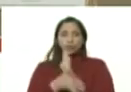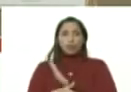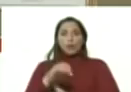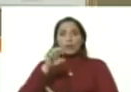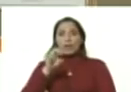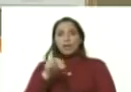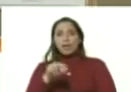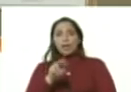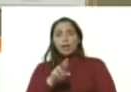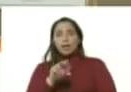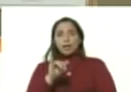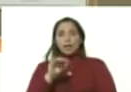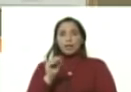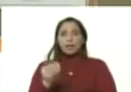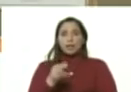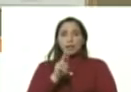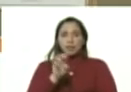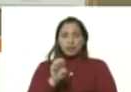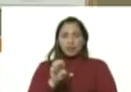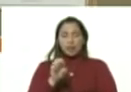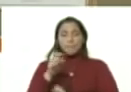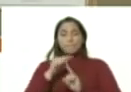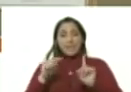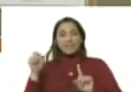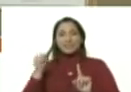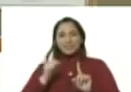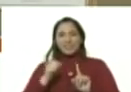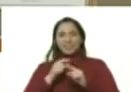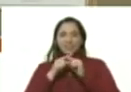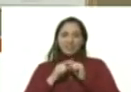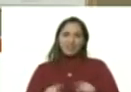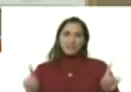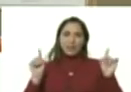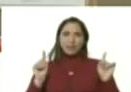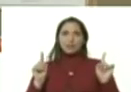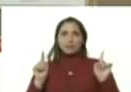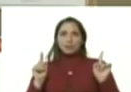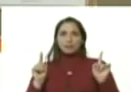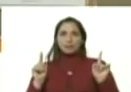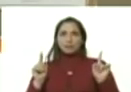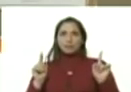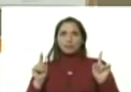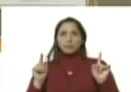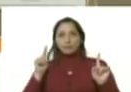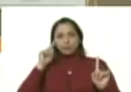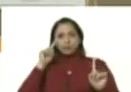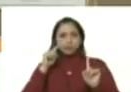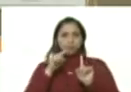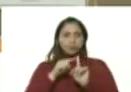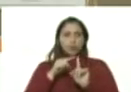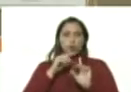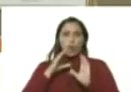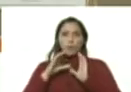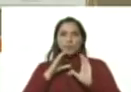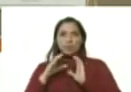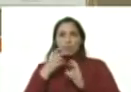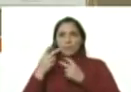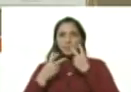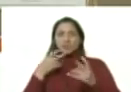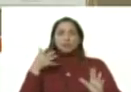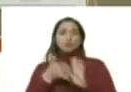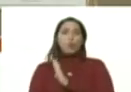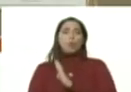sí, hubo una diferencia que marcó la conversación y la visita sobre los